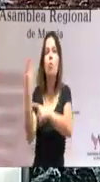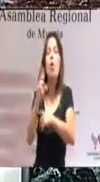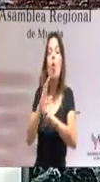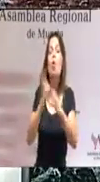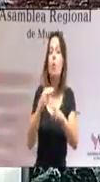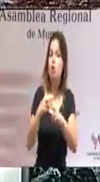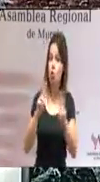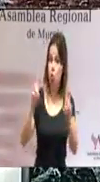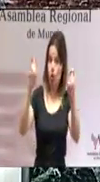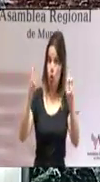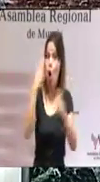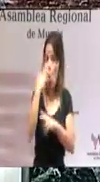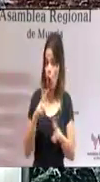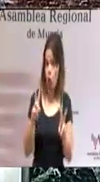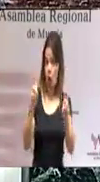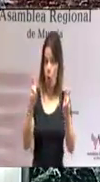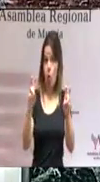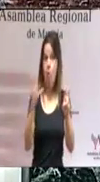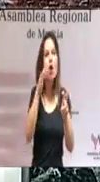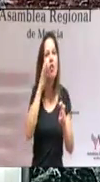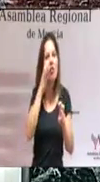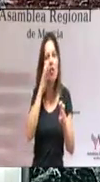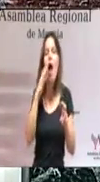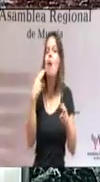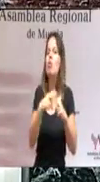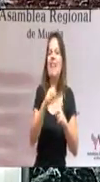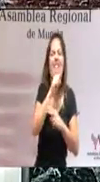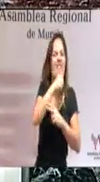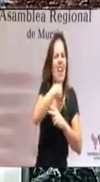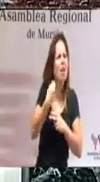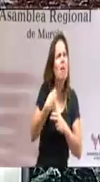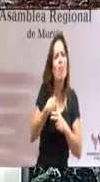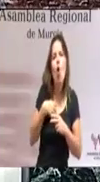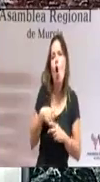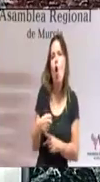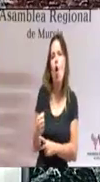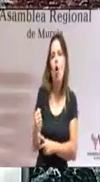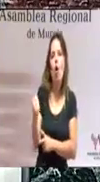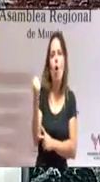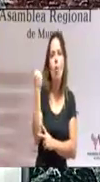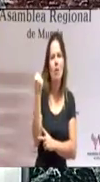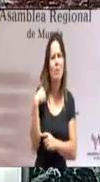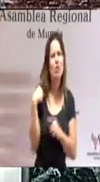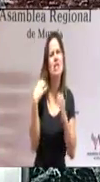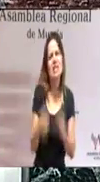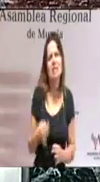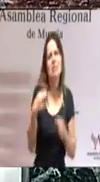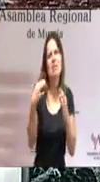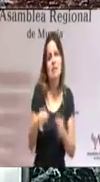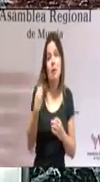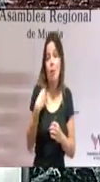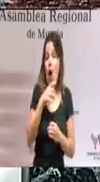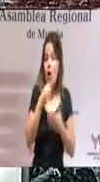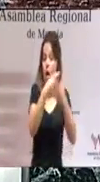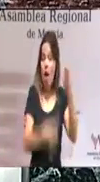nuevo, un color nuevo, pero una vieja política, que es el mismo comunismo de siempre. Además, han ido ahora en las listas